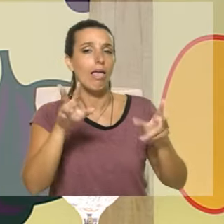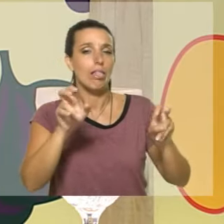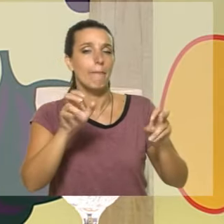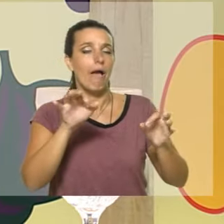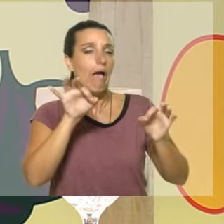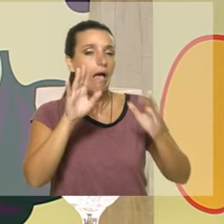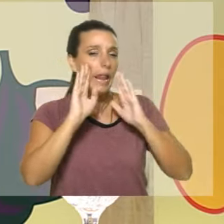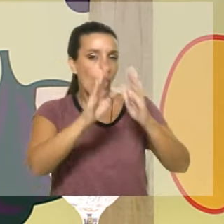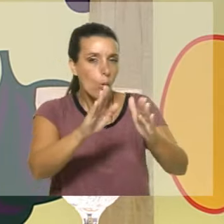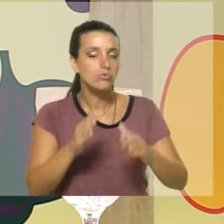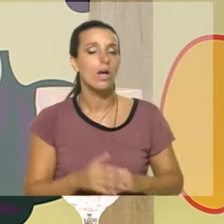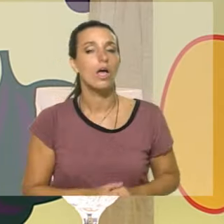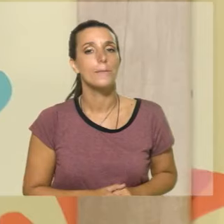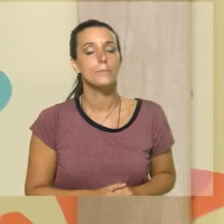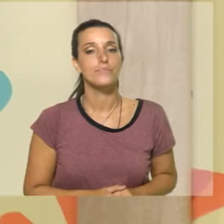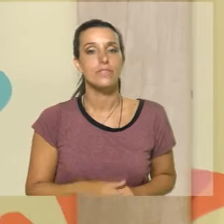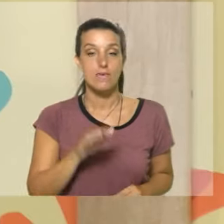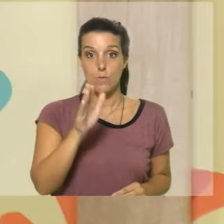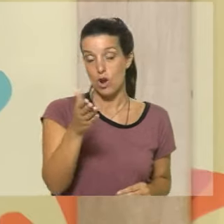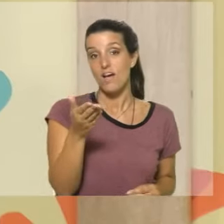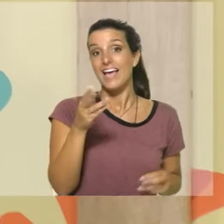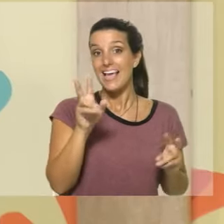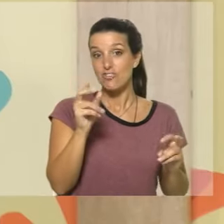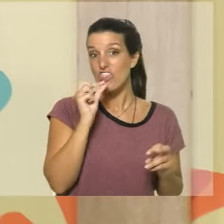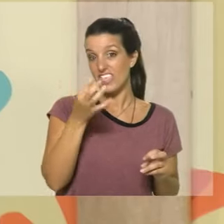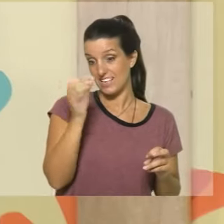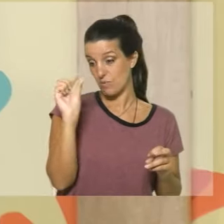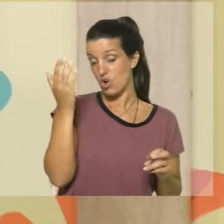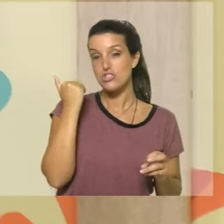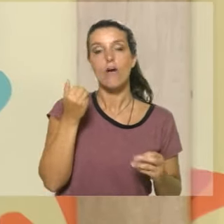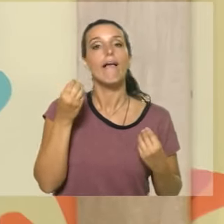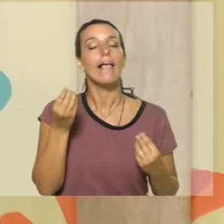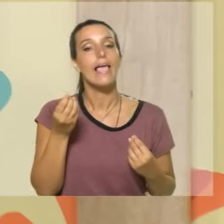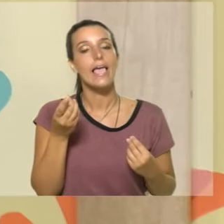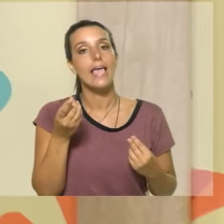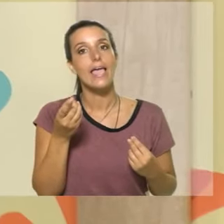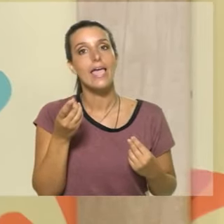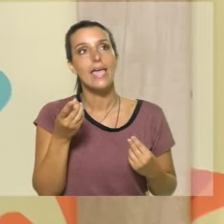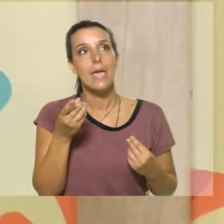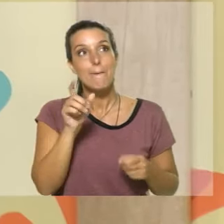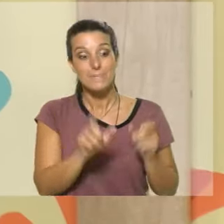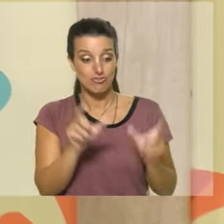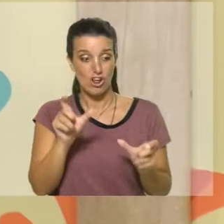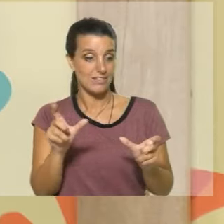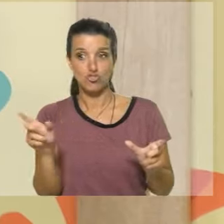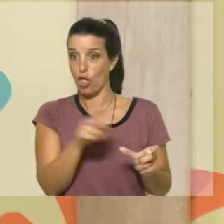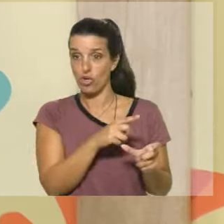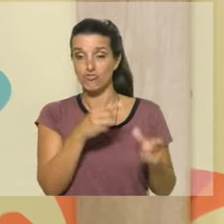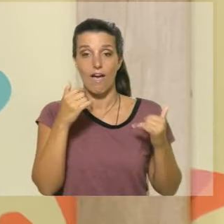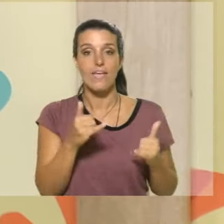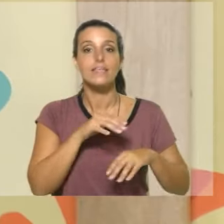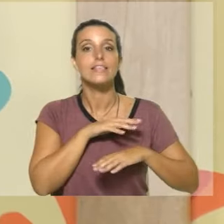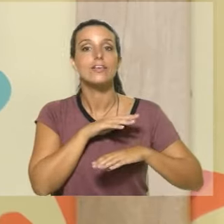este ponés el foco eh lo que decía hace un momento de que todas las personas tenemos una